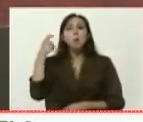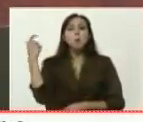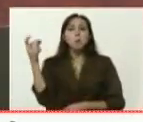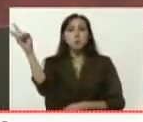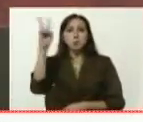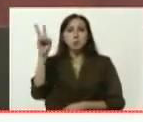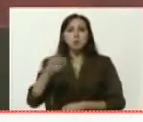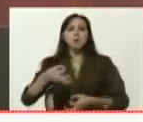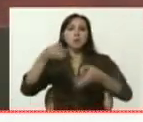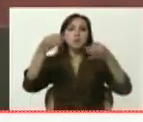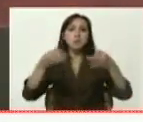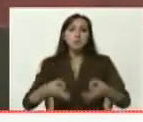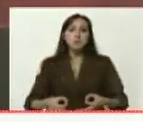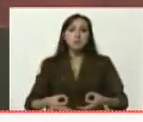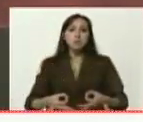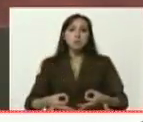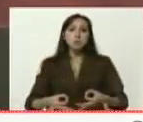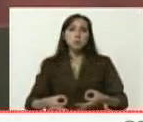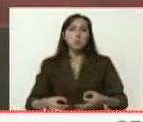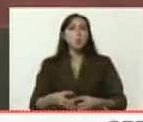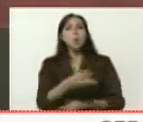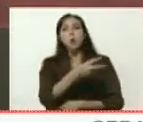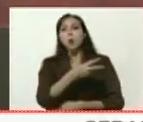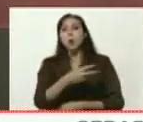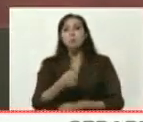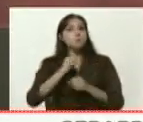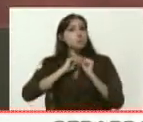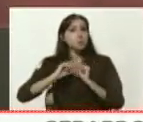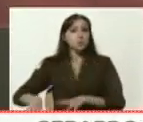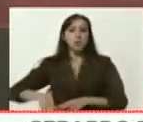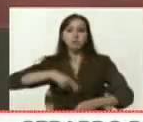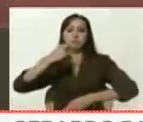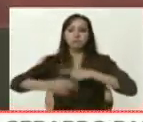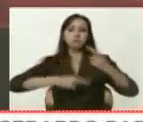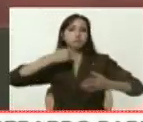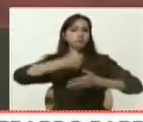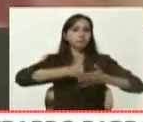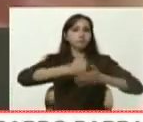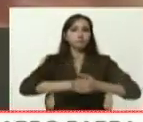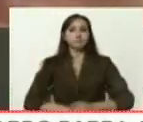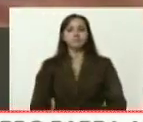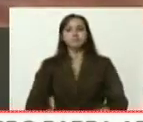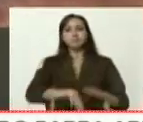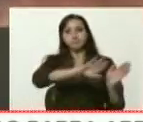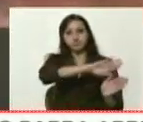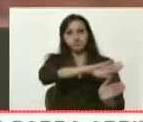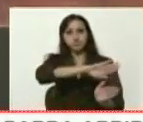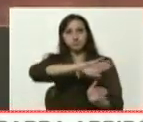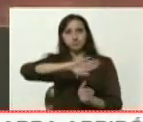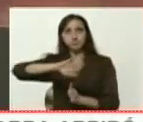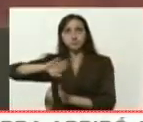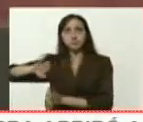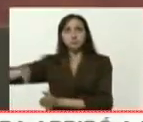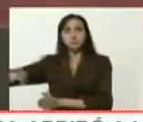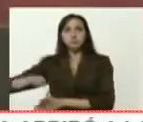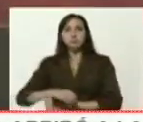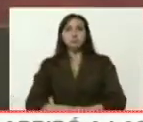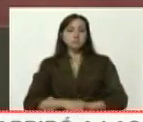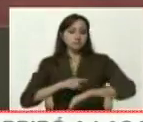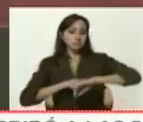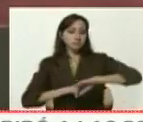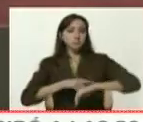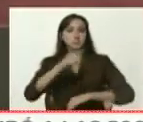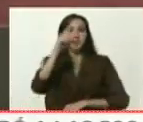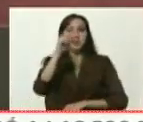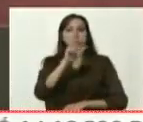está más decidido que nunca a no renunciar a esa lucha revolucionaria. Vamos a cambiar de materia, vamos a establecer a esta hora exactamente 1:36,